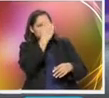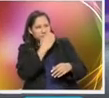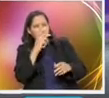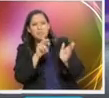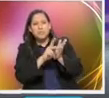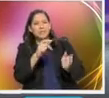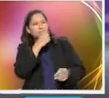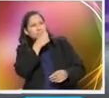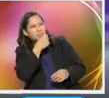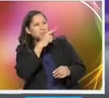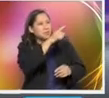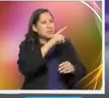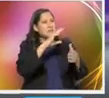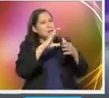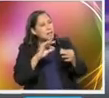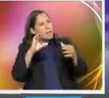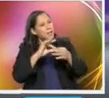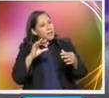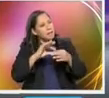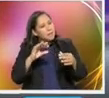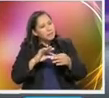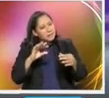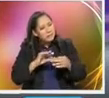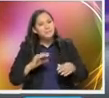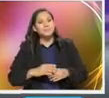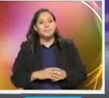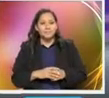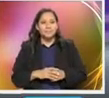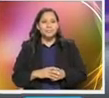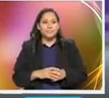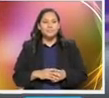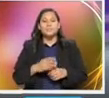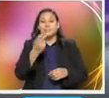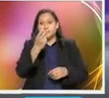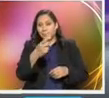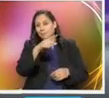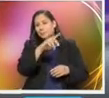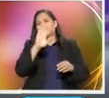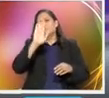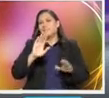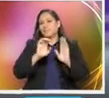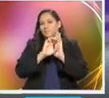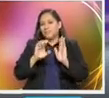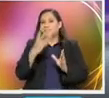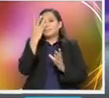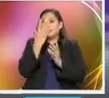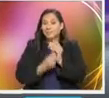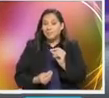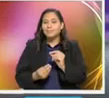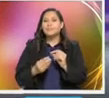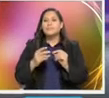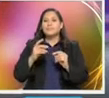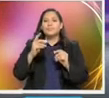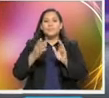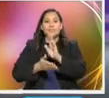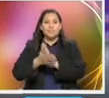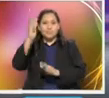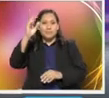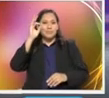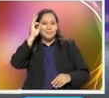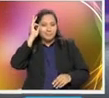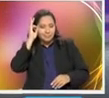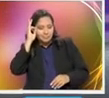prensa lo desmenuzara completamente. Entonces, venían, por ejemplo, de haber escapado cuando fueron a